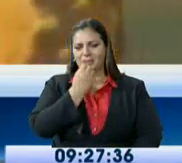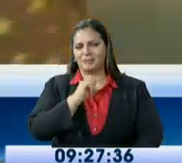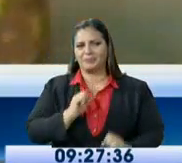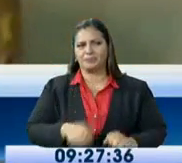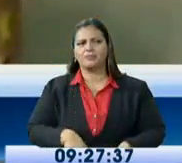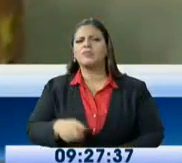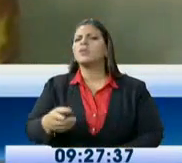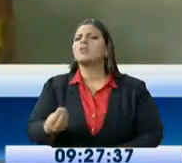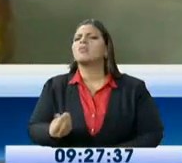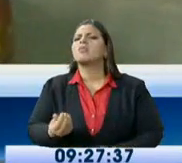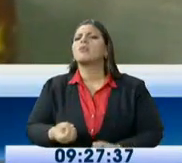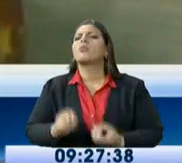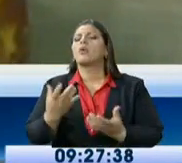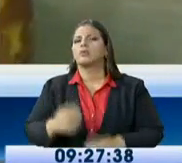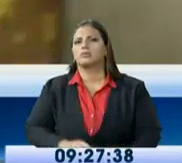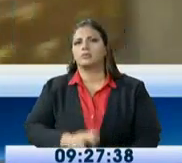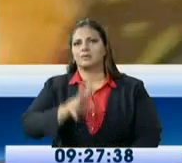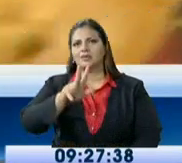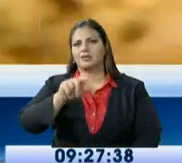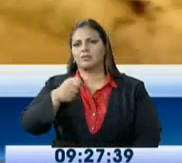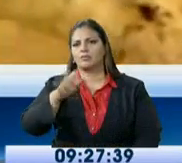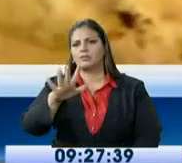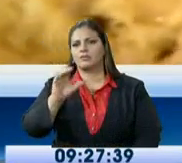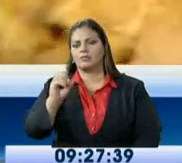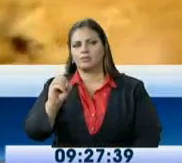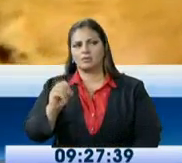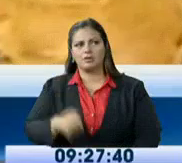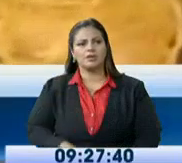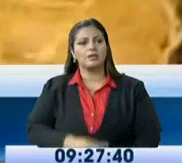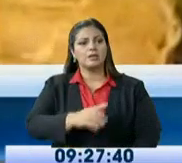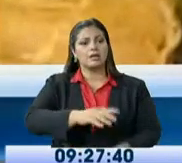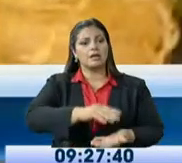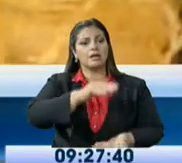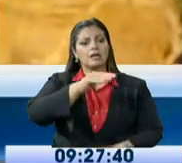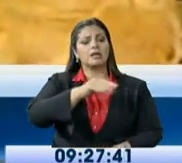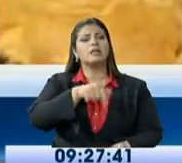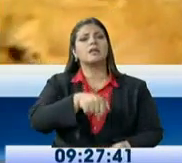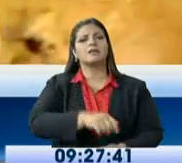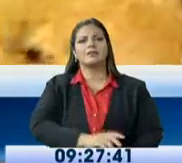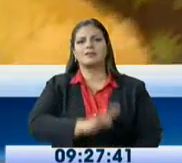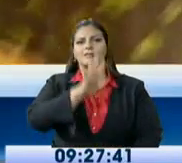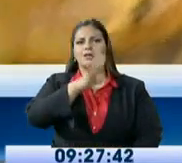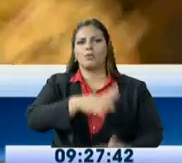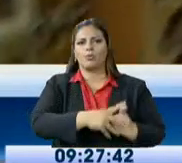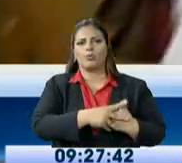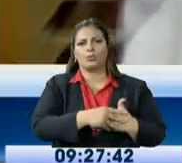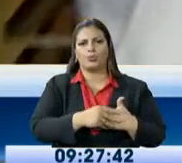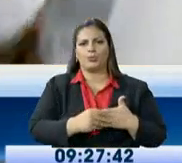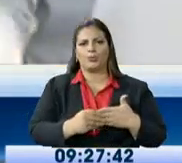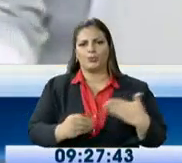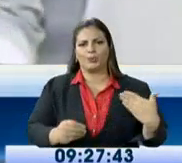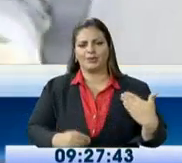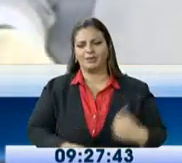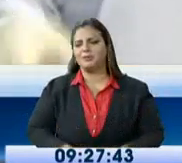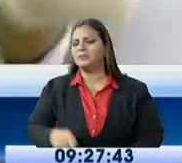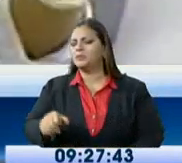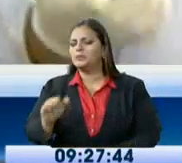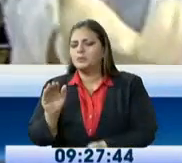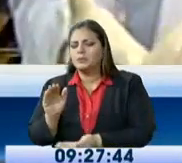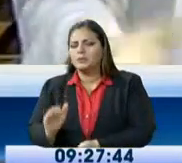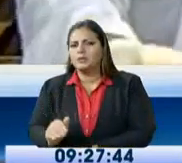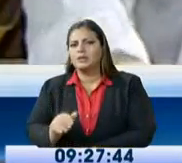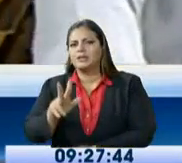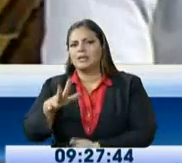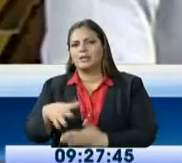ser? $3.50. $3.50, ¿y el grande? $5. $3.50, $5, ya sabe, pan de Pascua el día de hoy. Para que